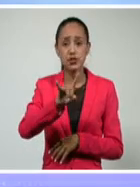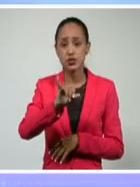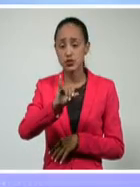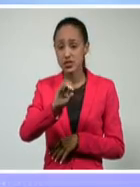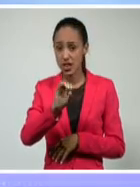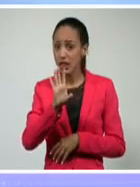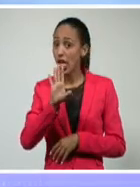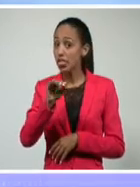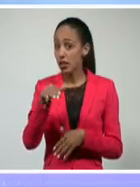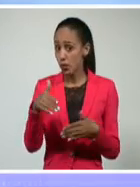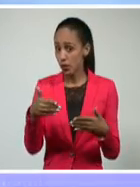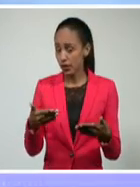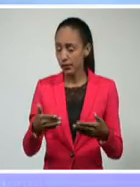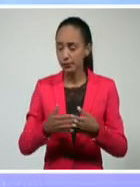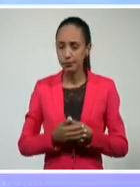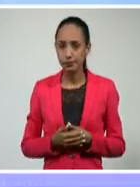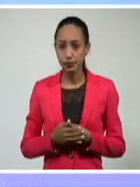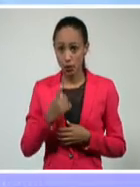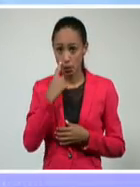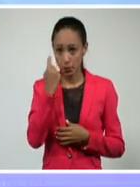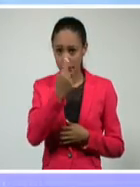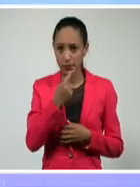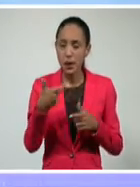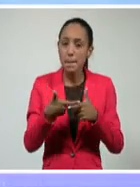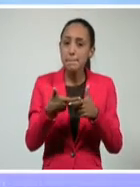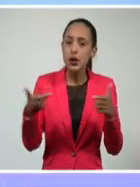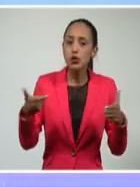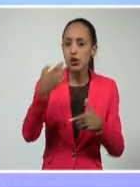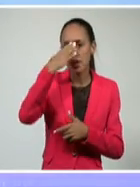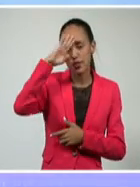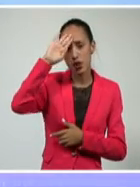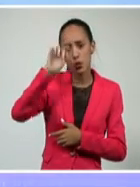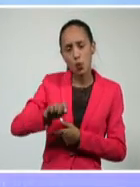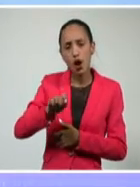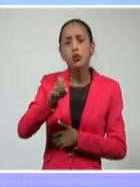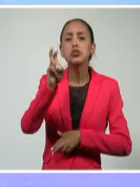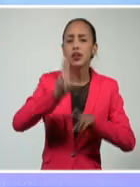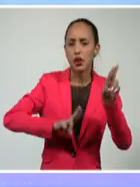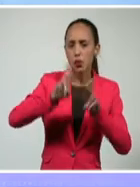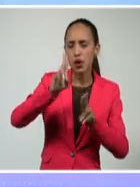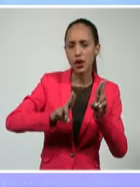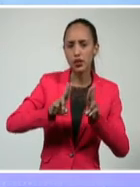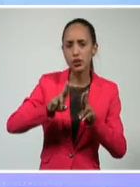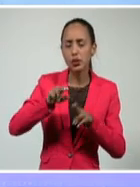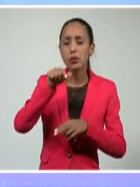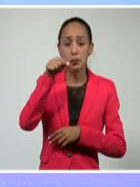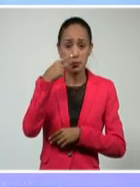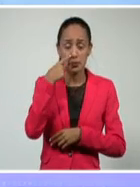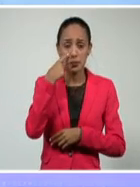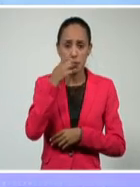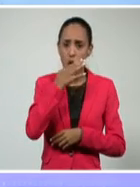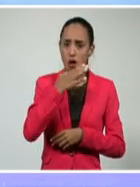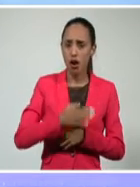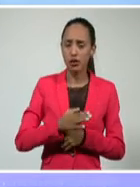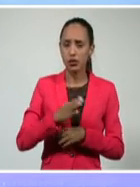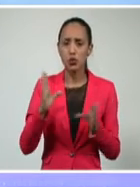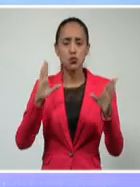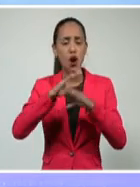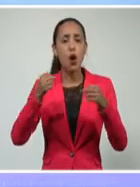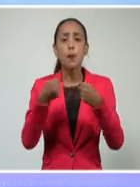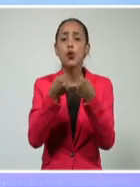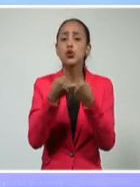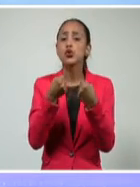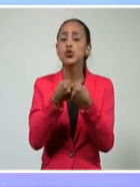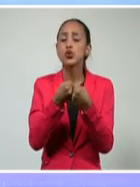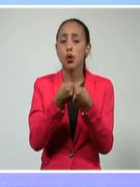que la mayoría de los cubanos apoyan a Castro. No hay una oposición política efectiva. La